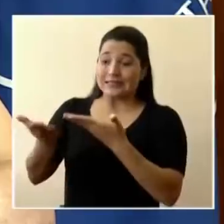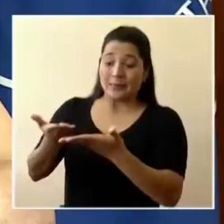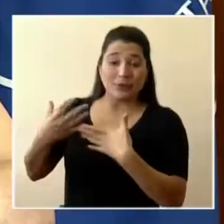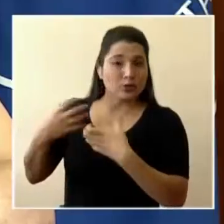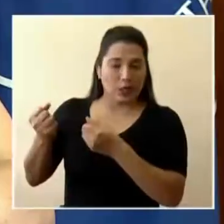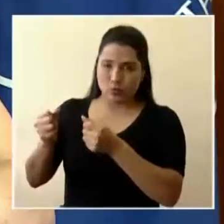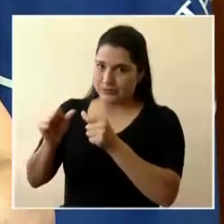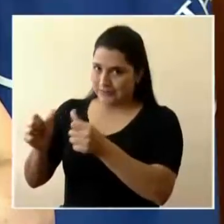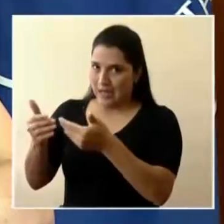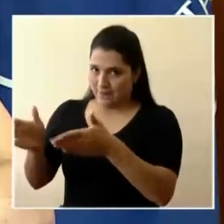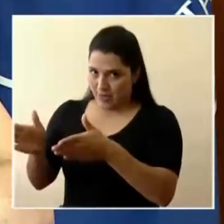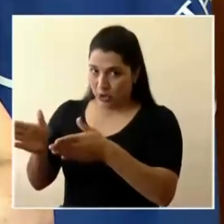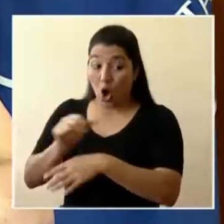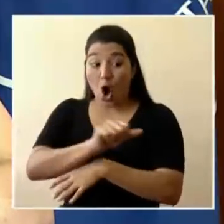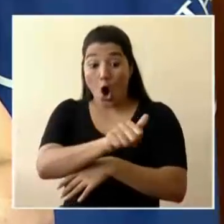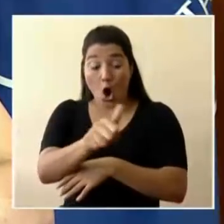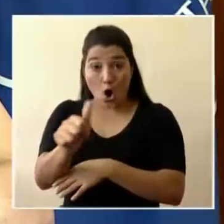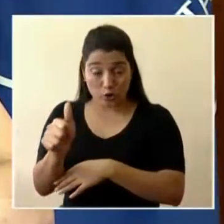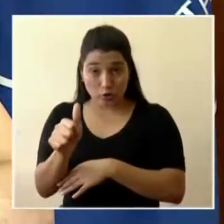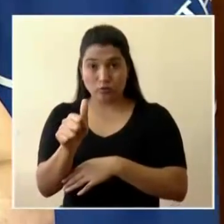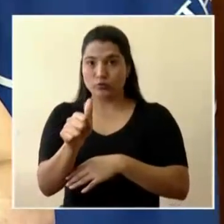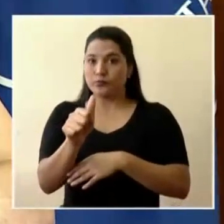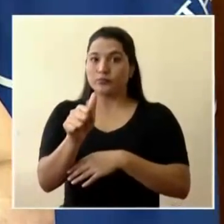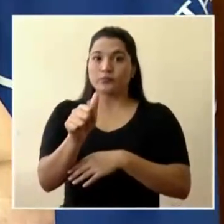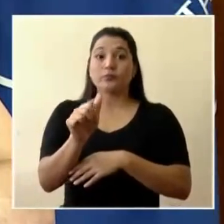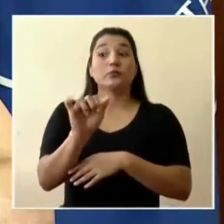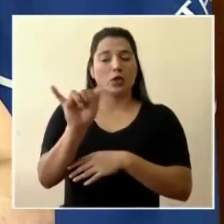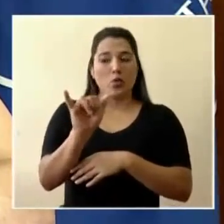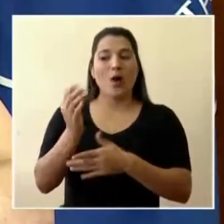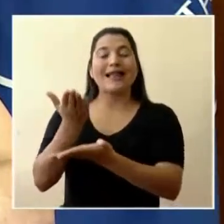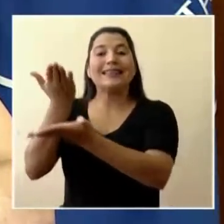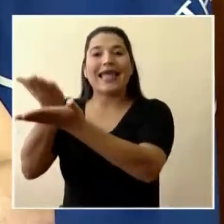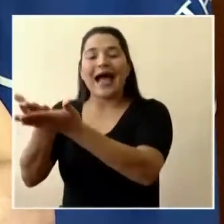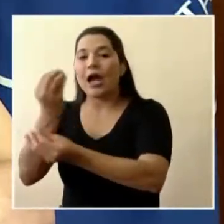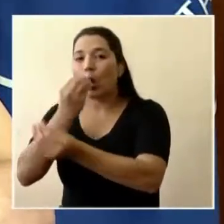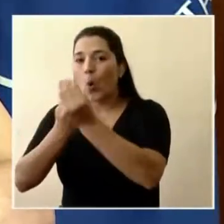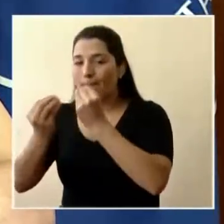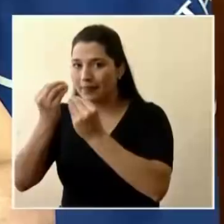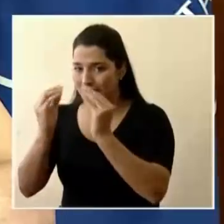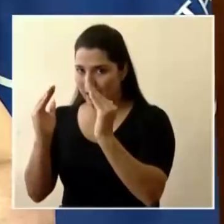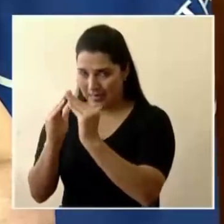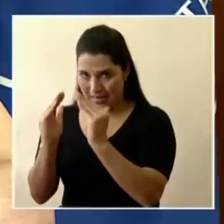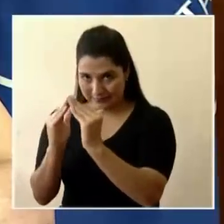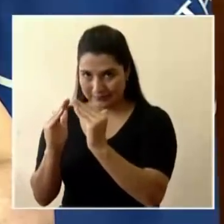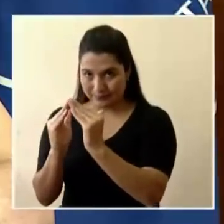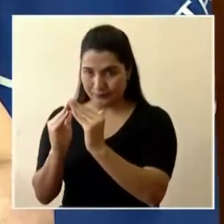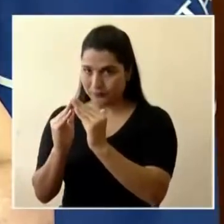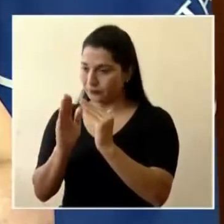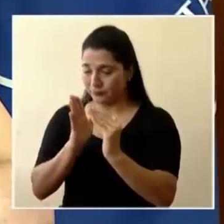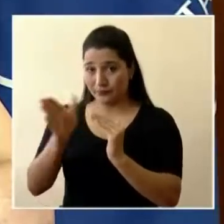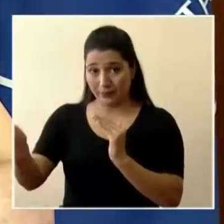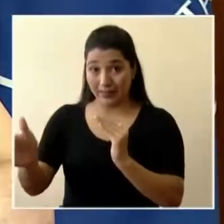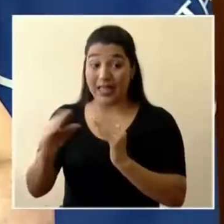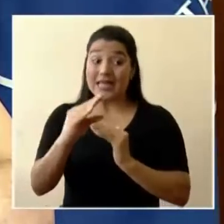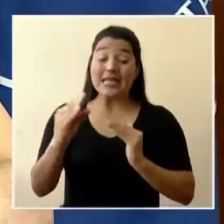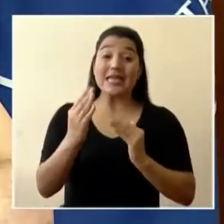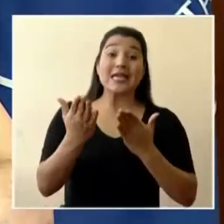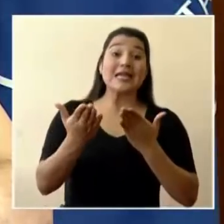salud. El servicio de domicilio se mantiene y el autoservicio en restaurantes quedará sujeto a